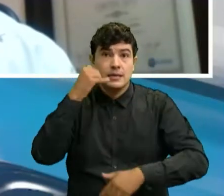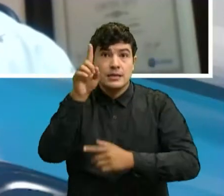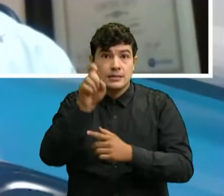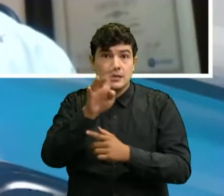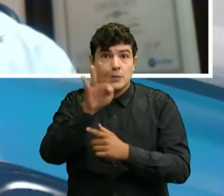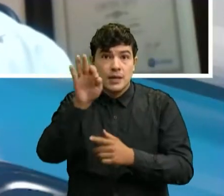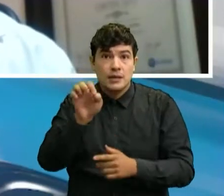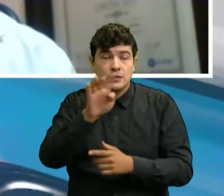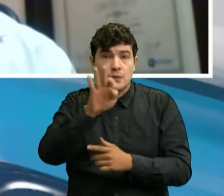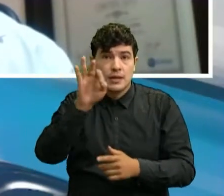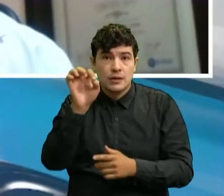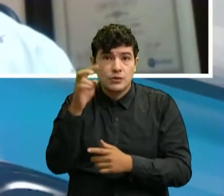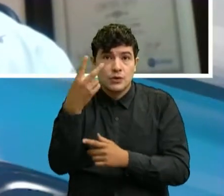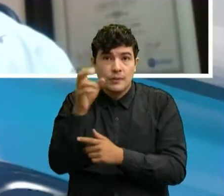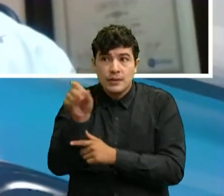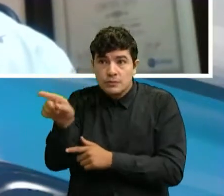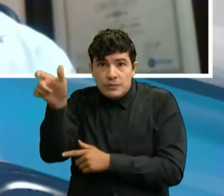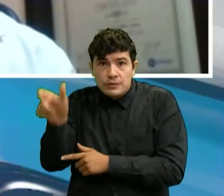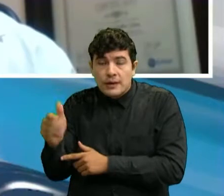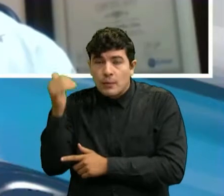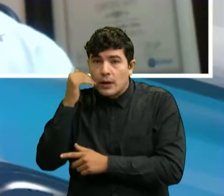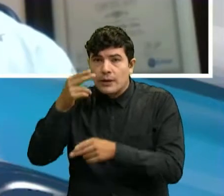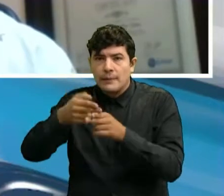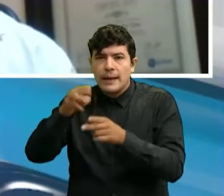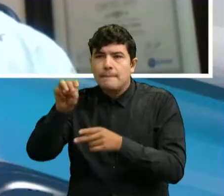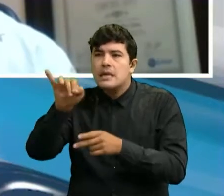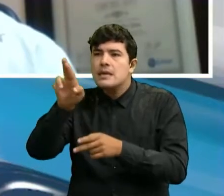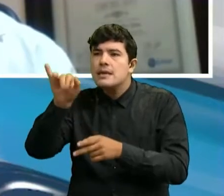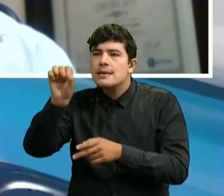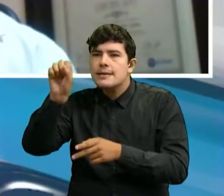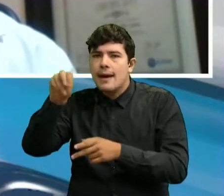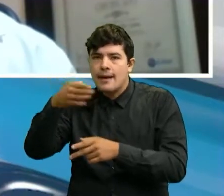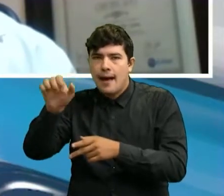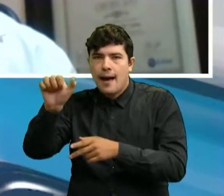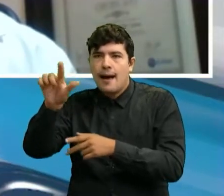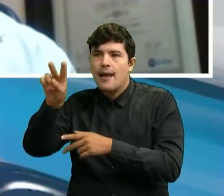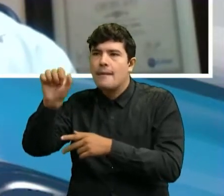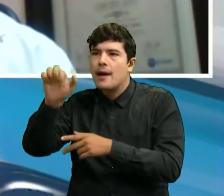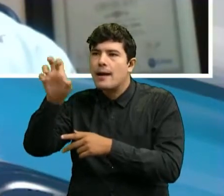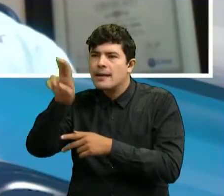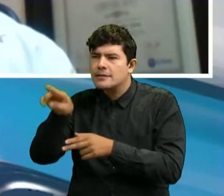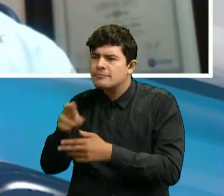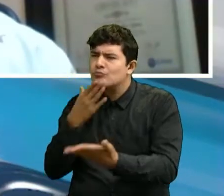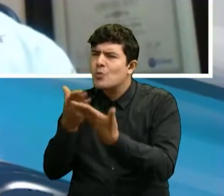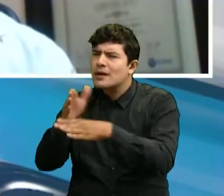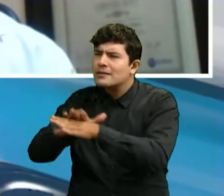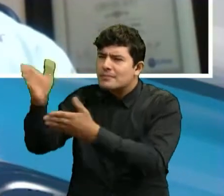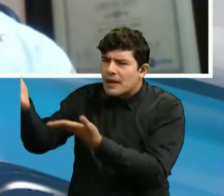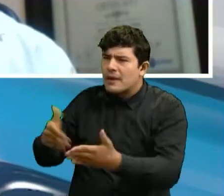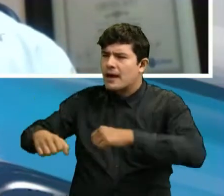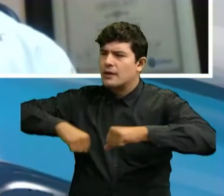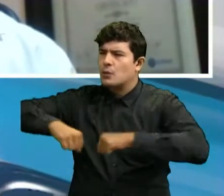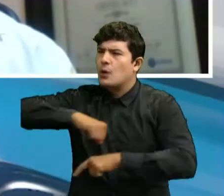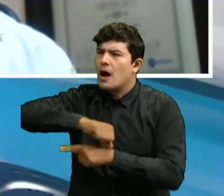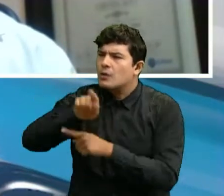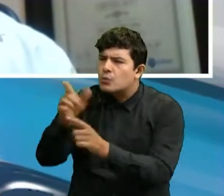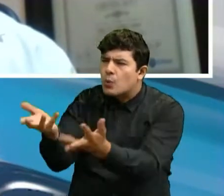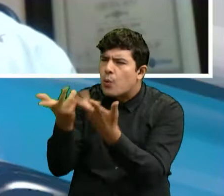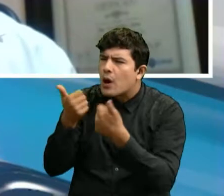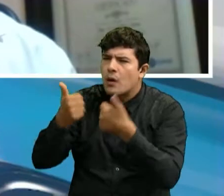648-4820. La señora Miriam Álvarez a esta hora se conecta con nosotros. Señora Miriam, muy buenas tardes, bienvenida a Club en Derecho y cuéntenos cuál es su